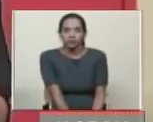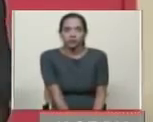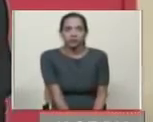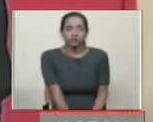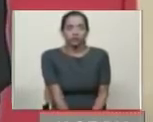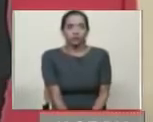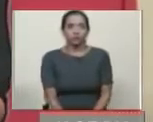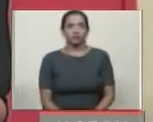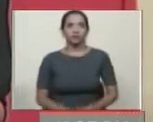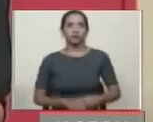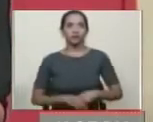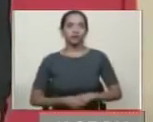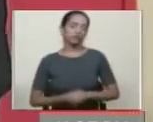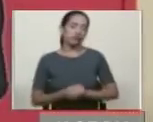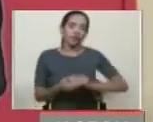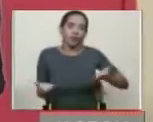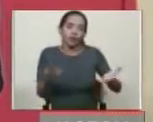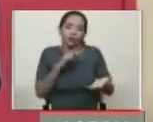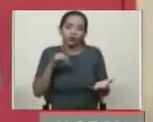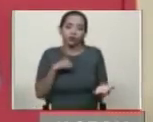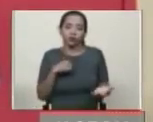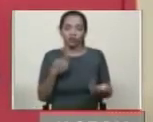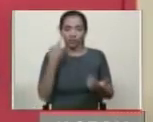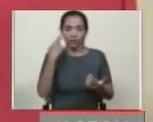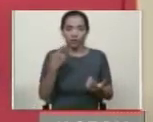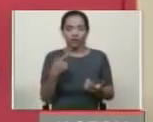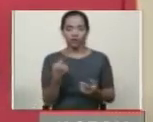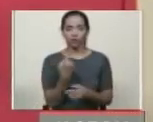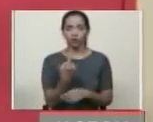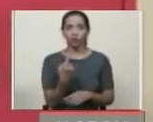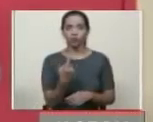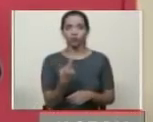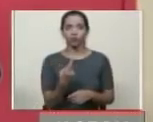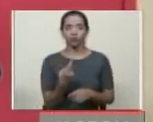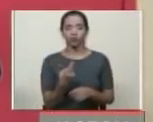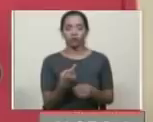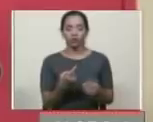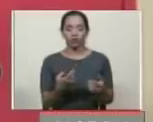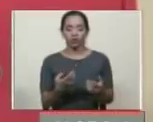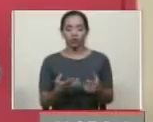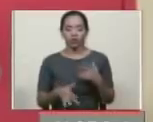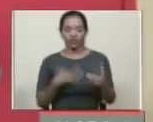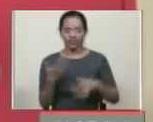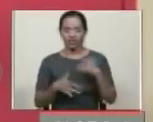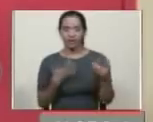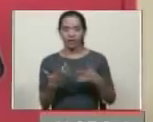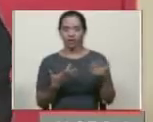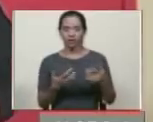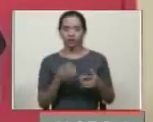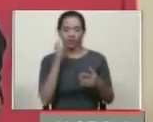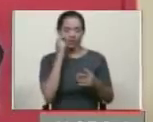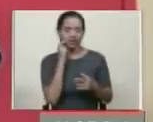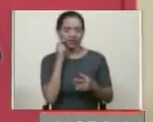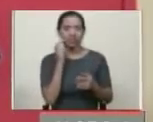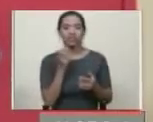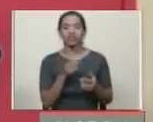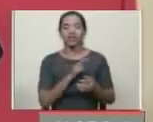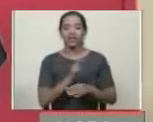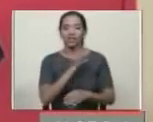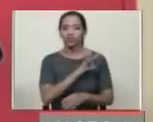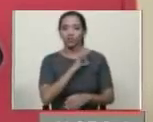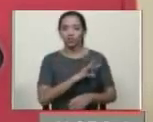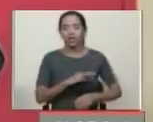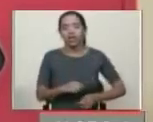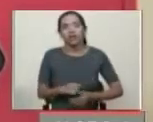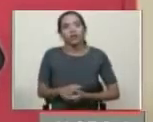urgente, que, oye, nosotros estamos viendo un resurgimiento del fascismo a través de las redes sociales, sí, demasiado preocupante y